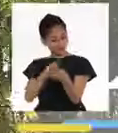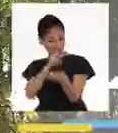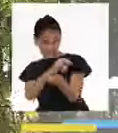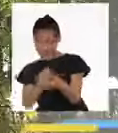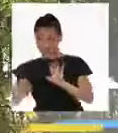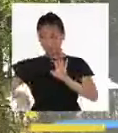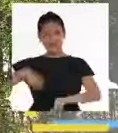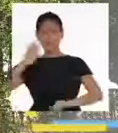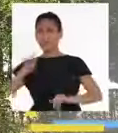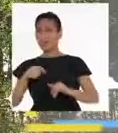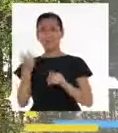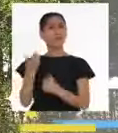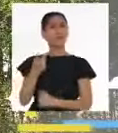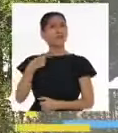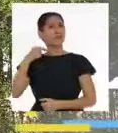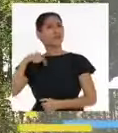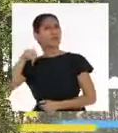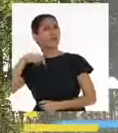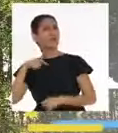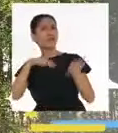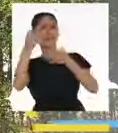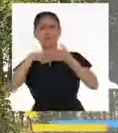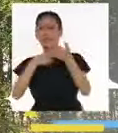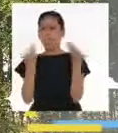¡Chau! ¿Y ahora qué hago?